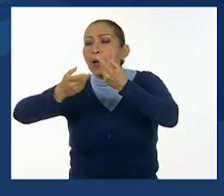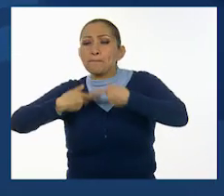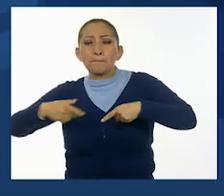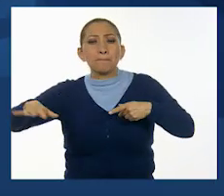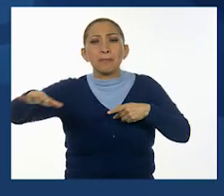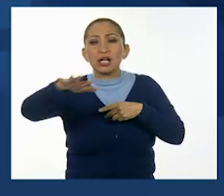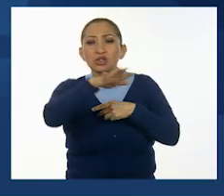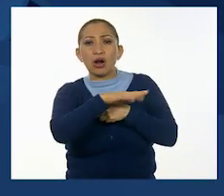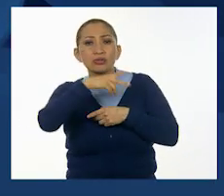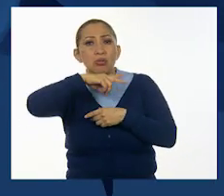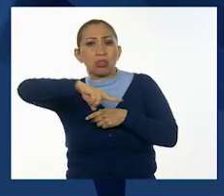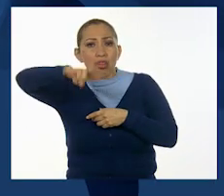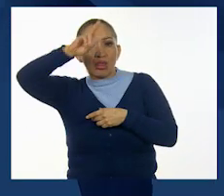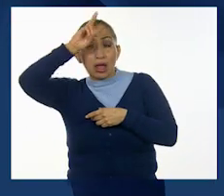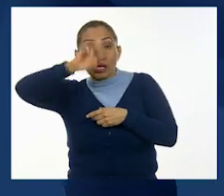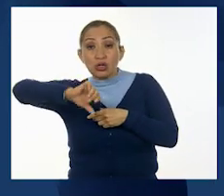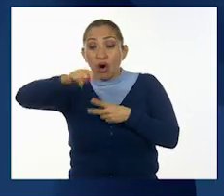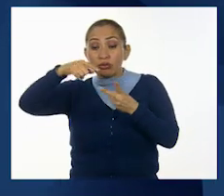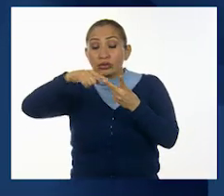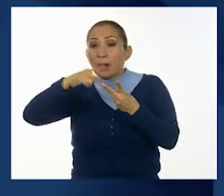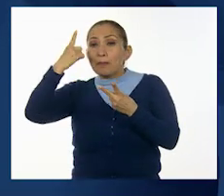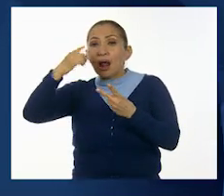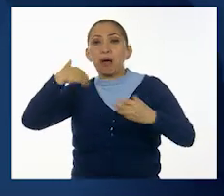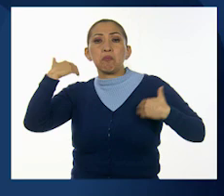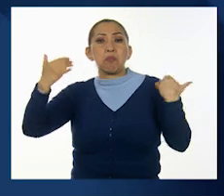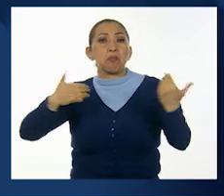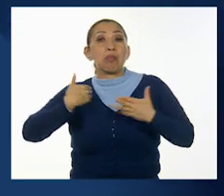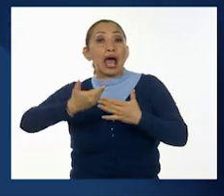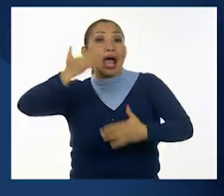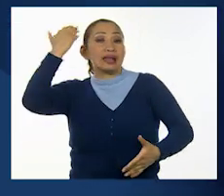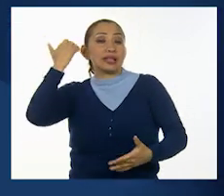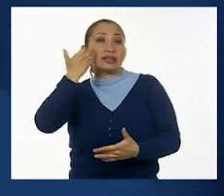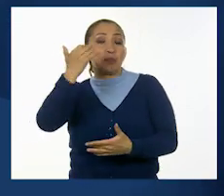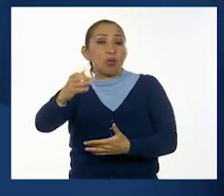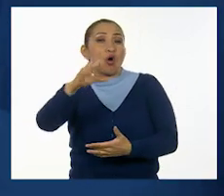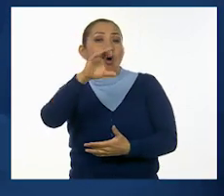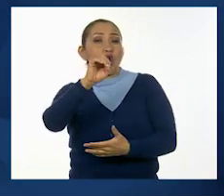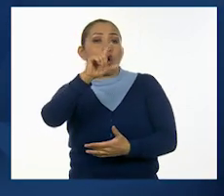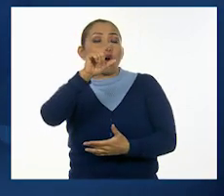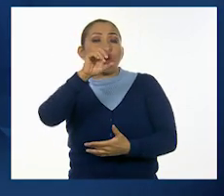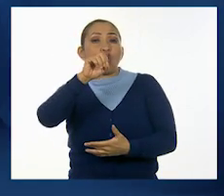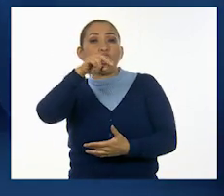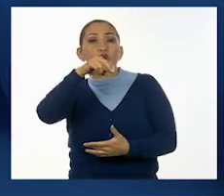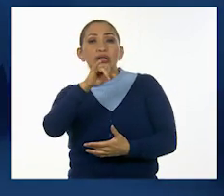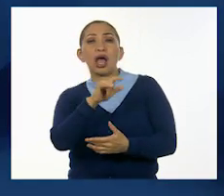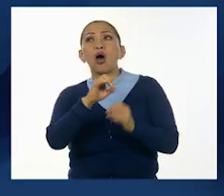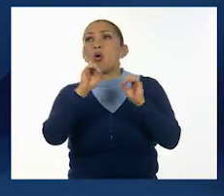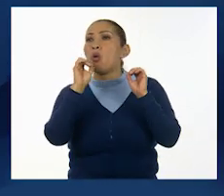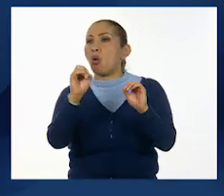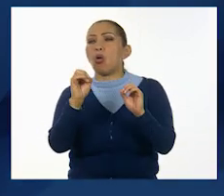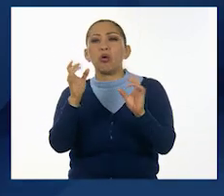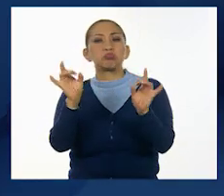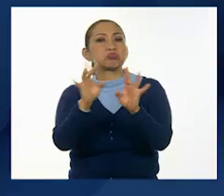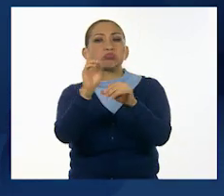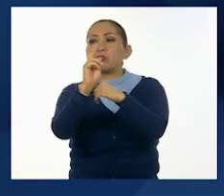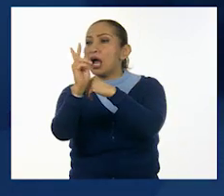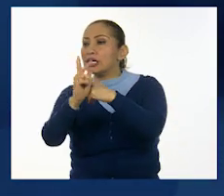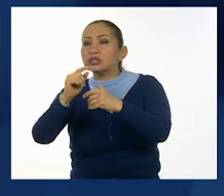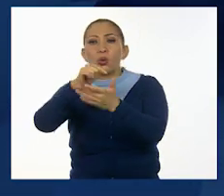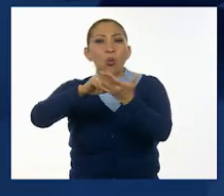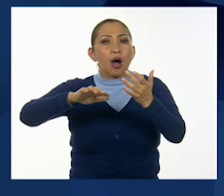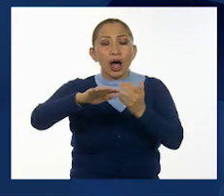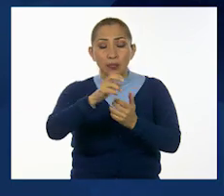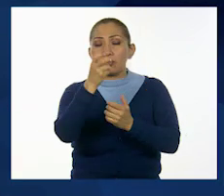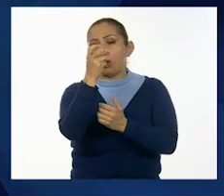personas analfabetas, y la otra, el entretenimiento en la época de la colonia, en distintas circunstancias y países. Pues